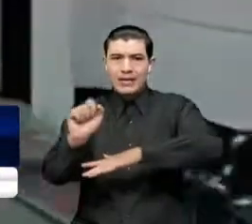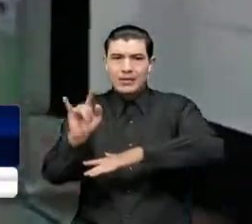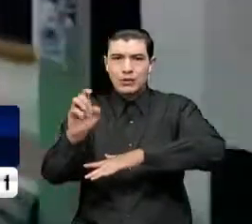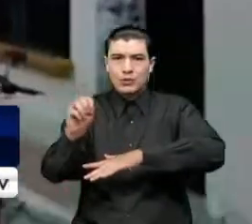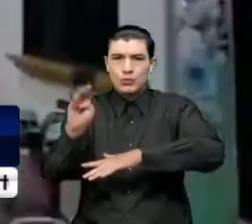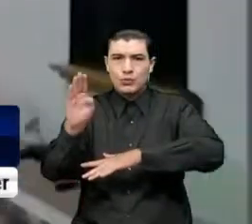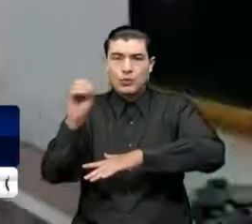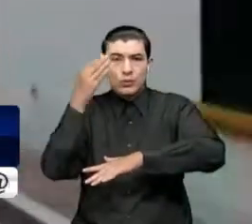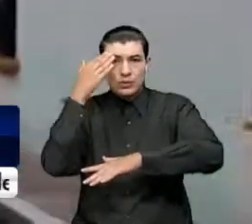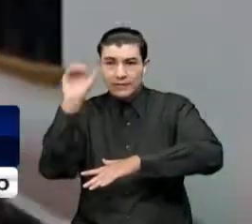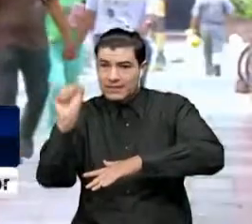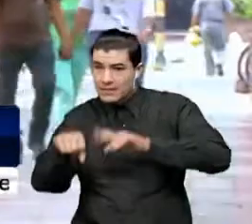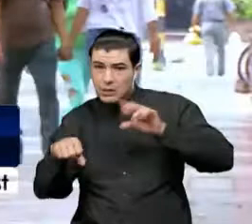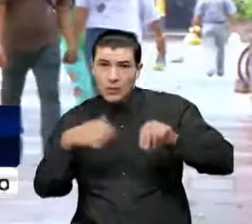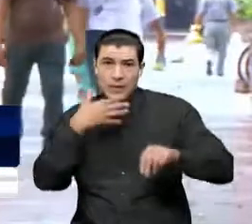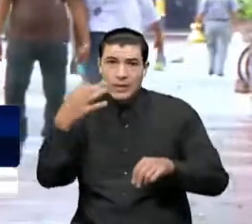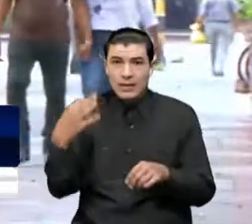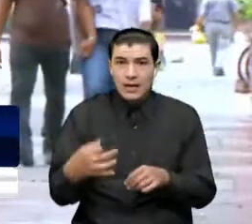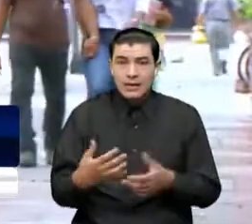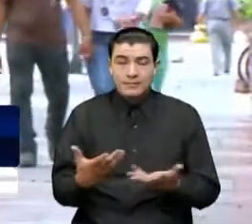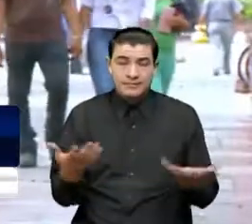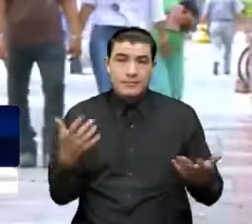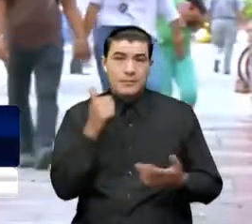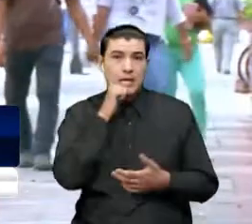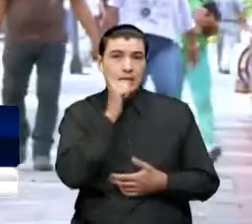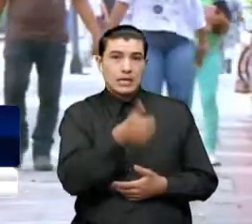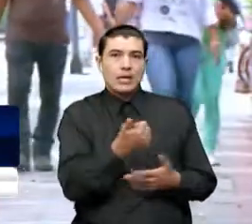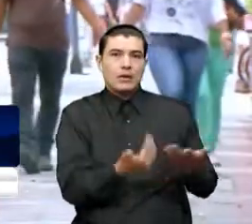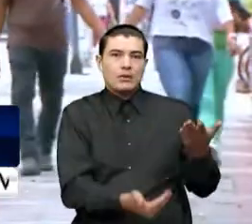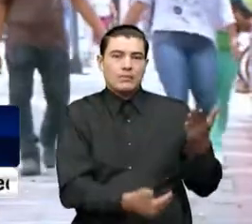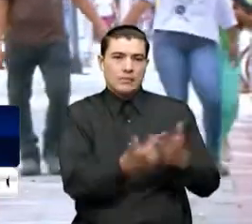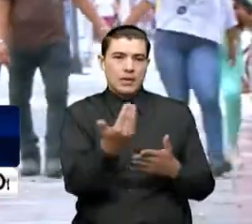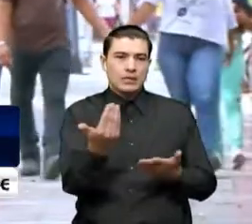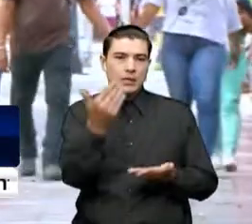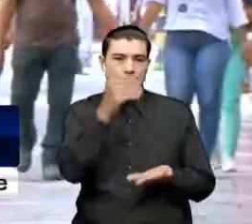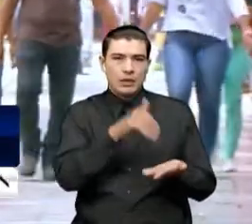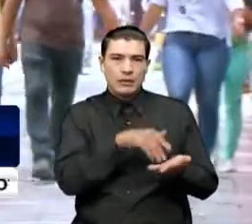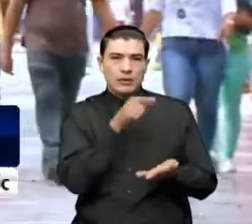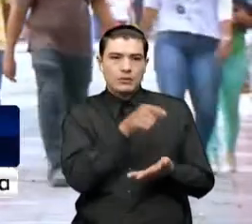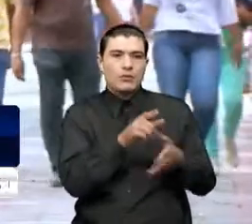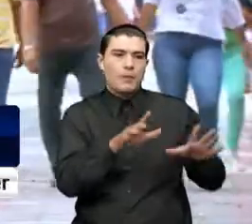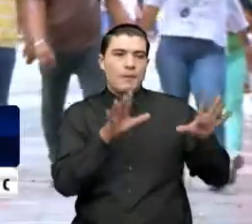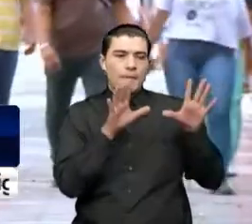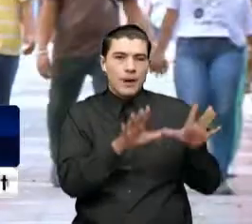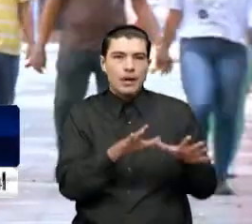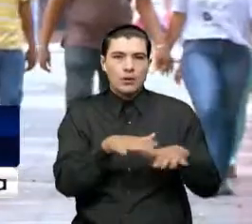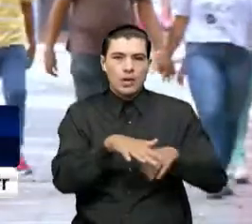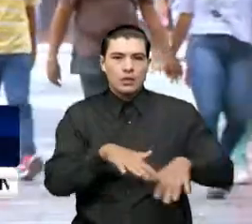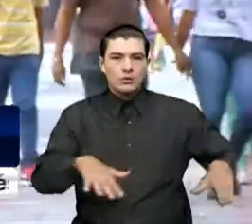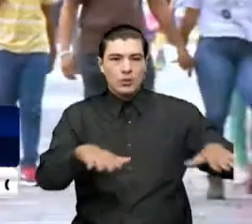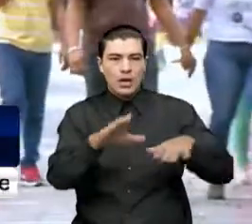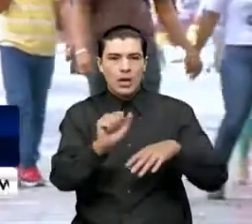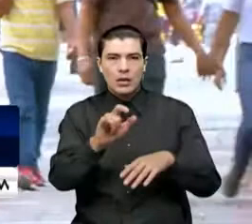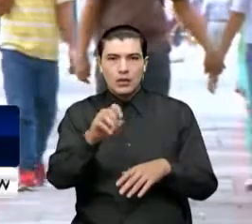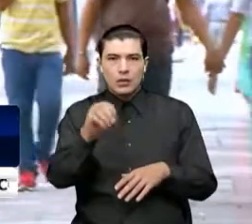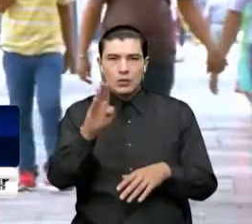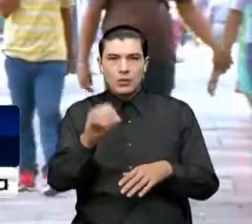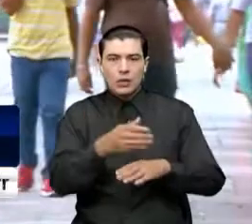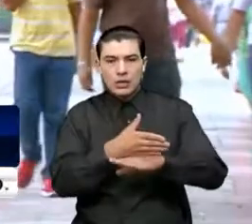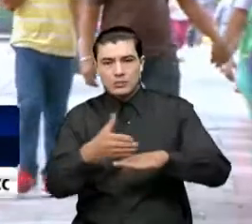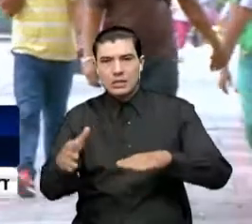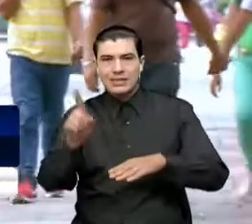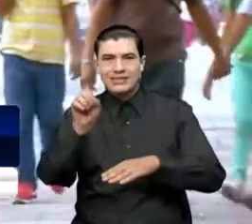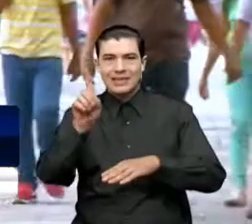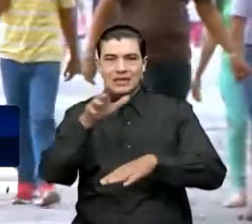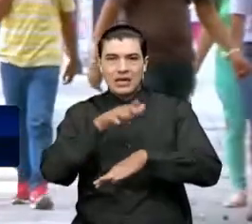la veracidad de estos mismos mañana se reiniciarían todos es este faro armado en la zona del catatumbo después del aceite de la tarde como siempre